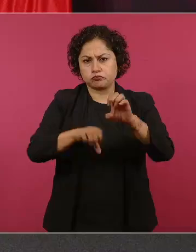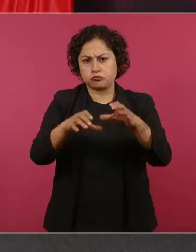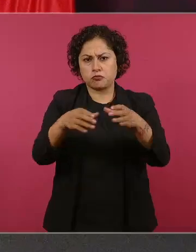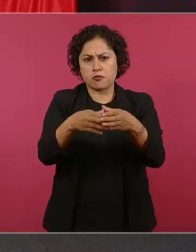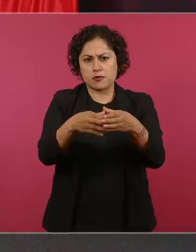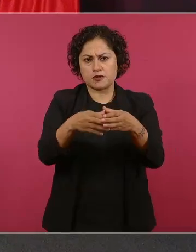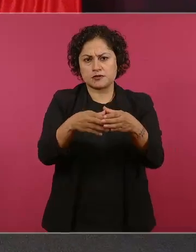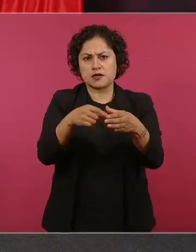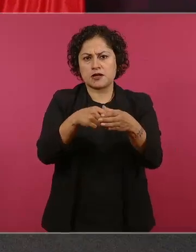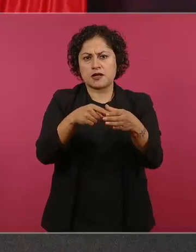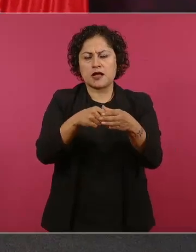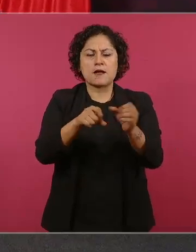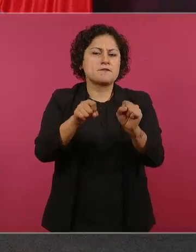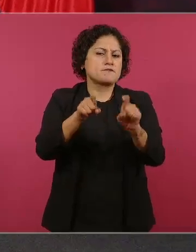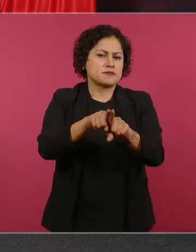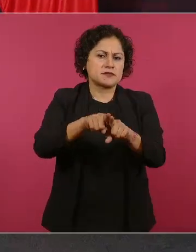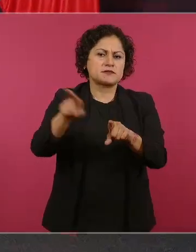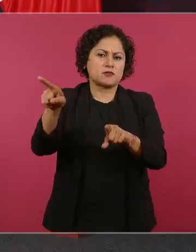una empresa española.